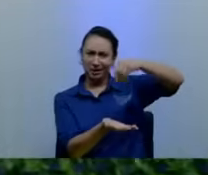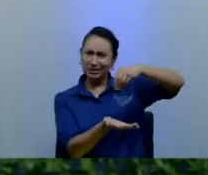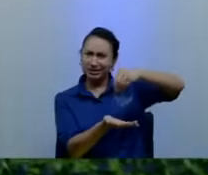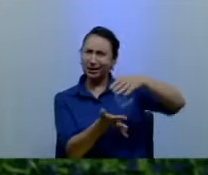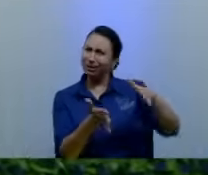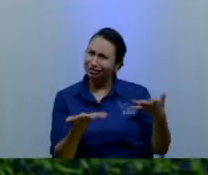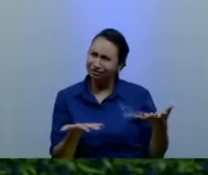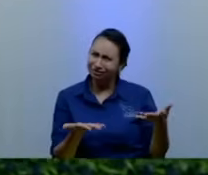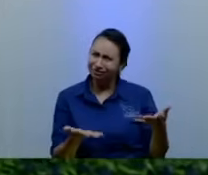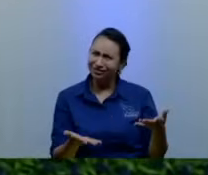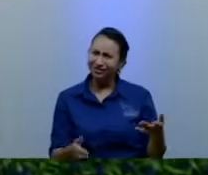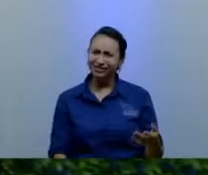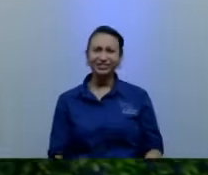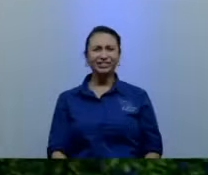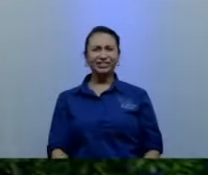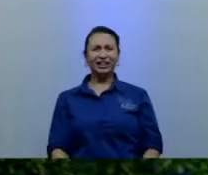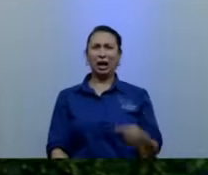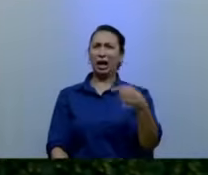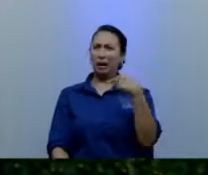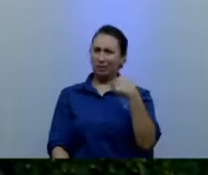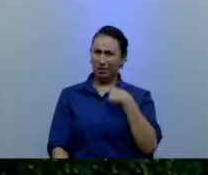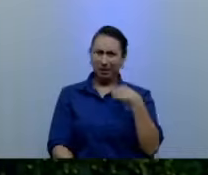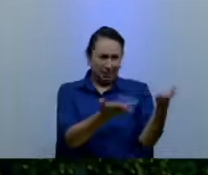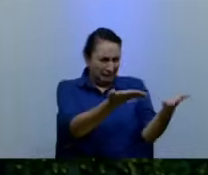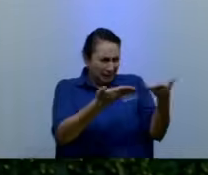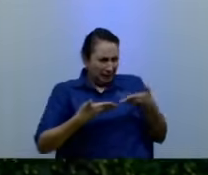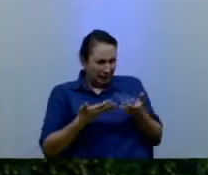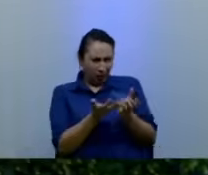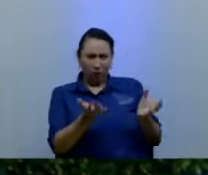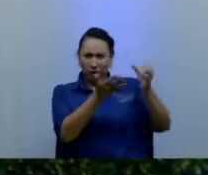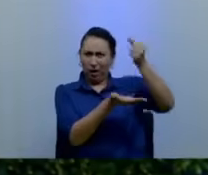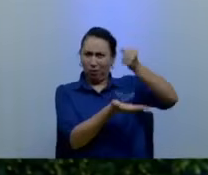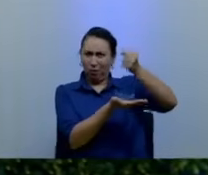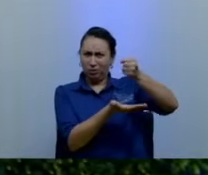con sal a estas alturas del partido, y